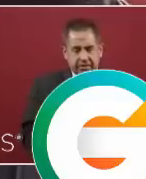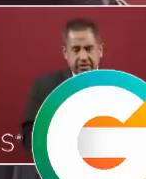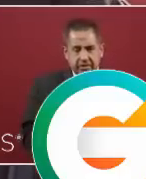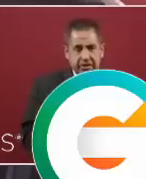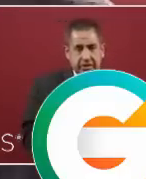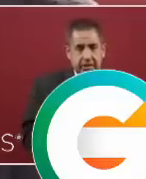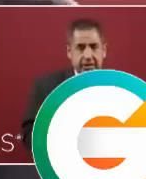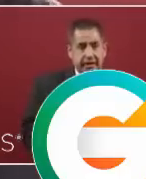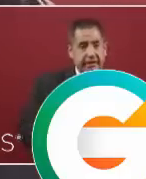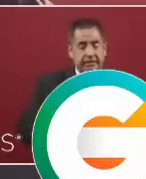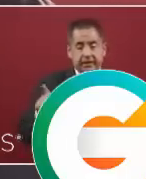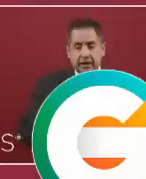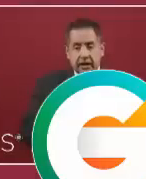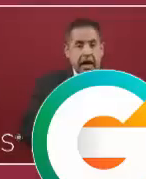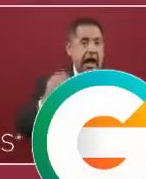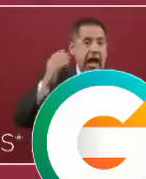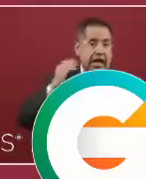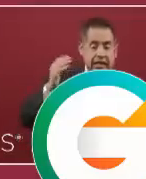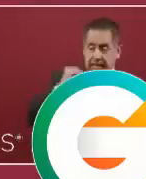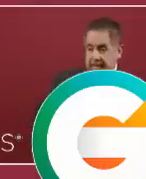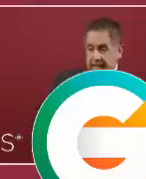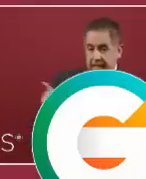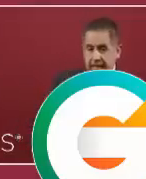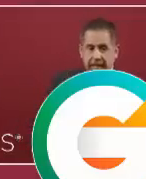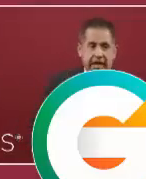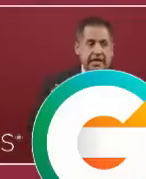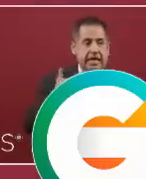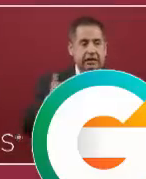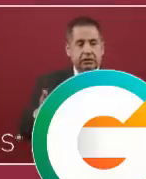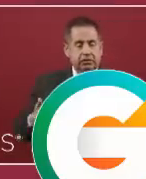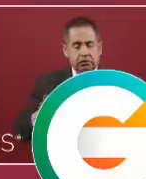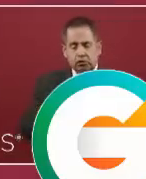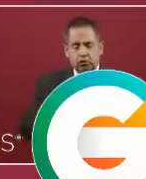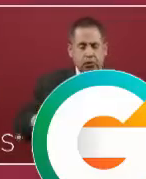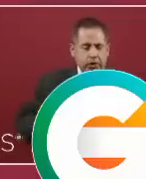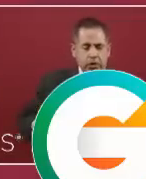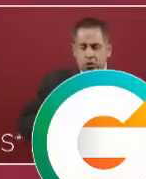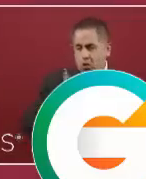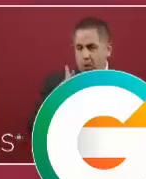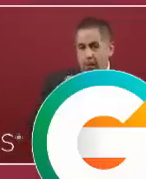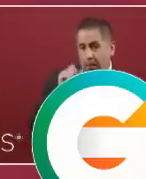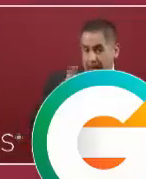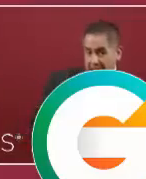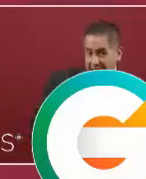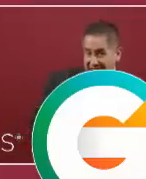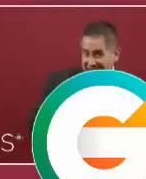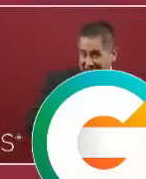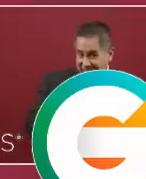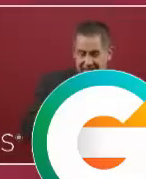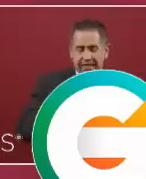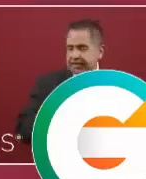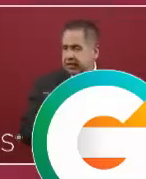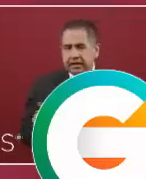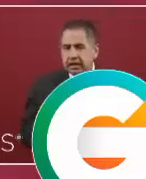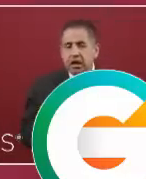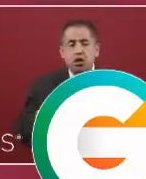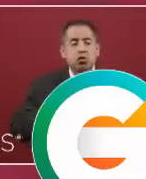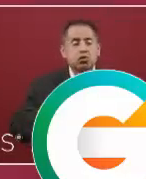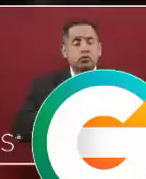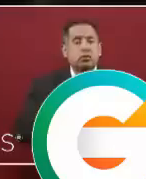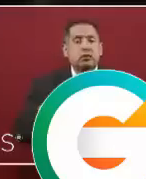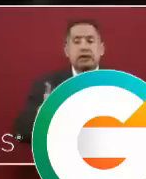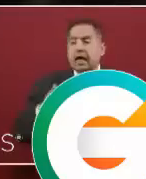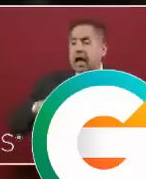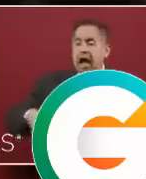a diferencia de la estrategia pasada, nosotros estamos poniendo